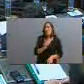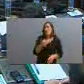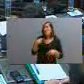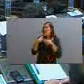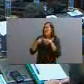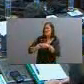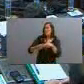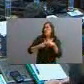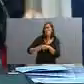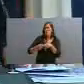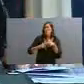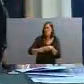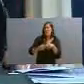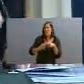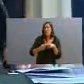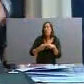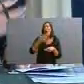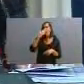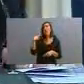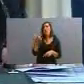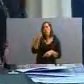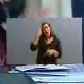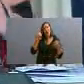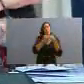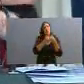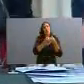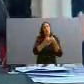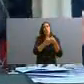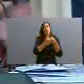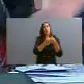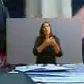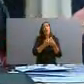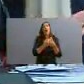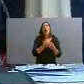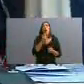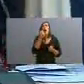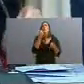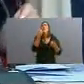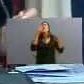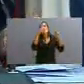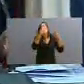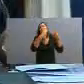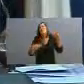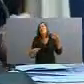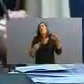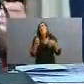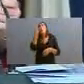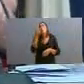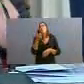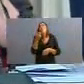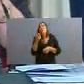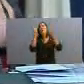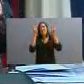discutido con ellos y están totalmente de acuerdo con nosotros en eso, que son las pocas cosas que estamos de acuerdo. ¿O no, Sanz?